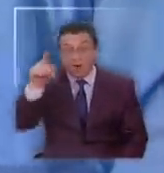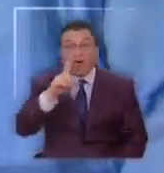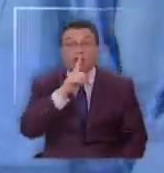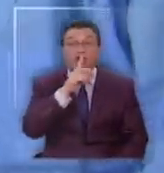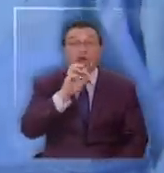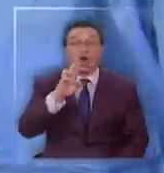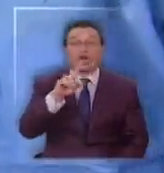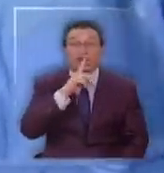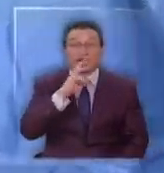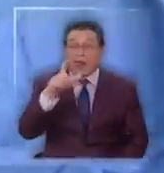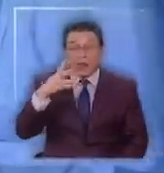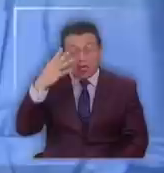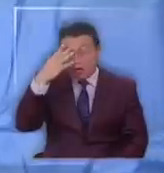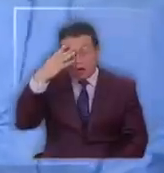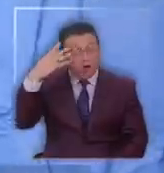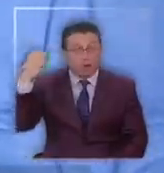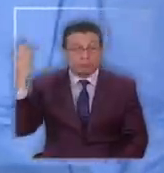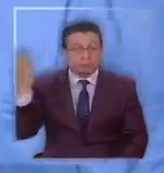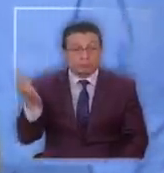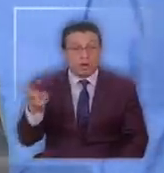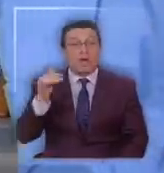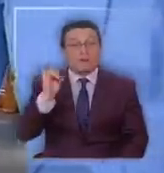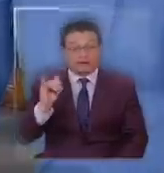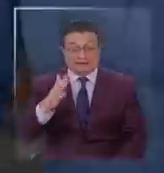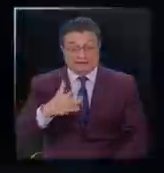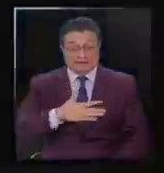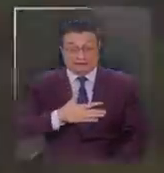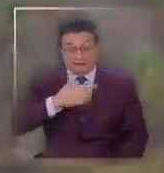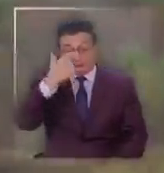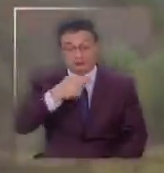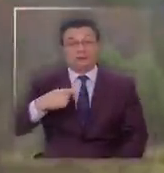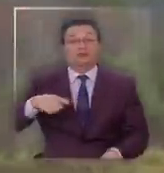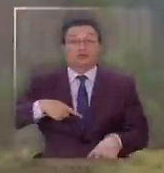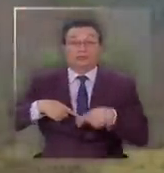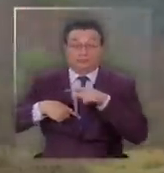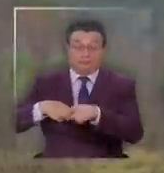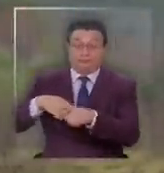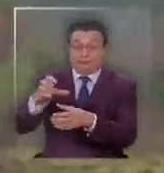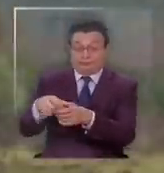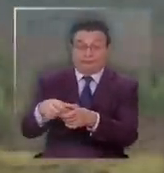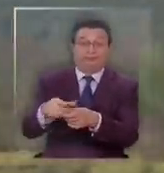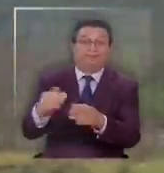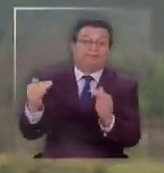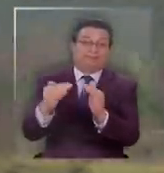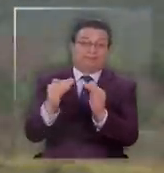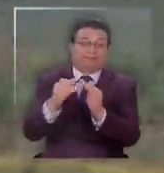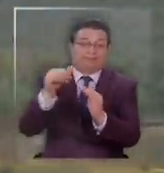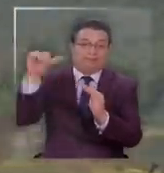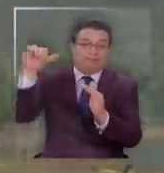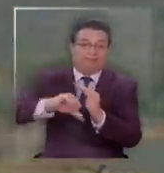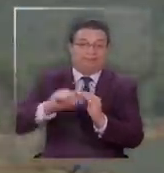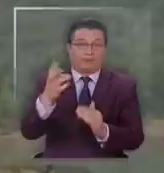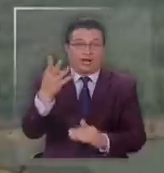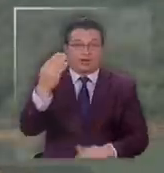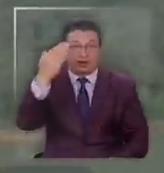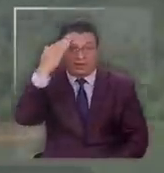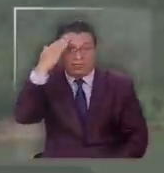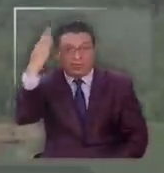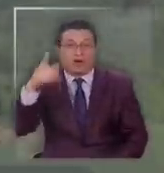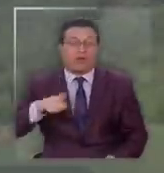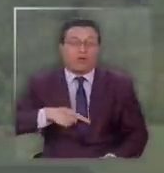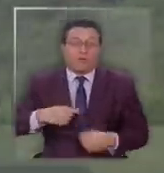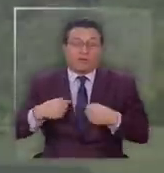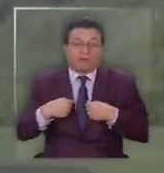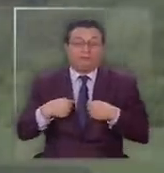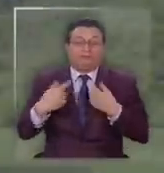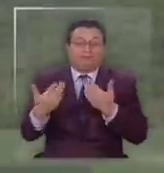Tortel, pero sí sabe que debido a su caso, la pequeña localidad se mantuvo durante 14 días confinada y